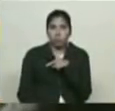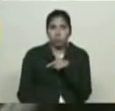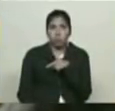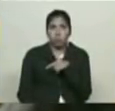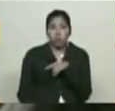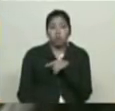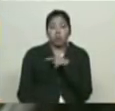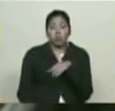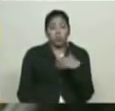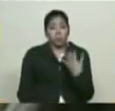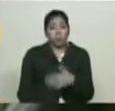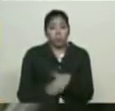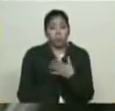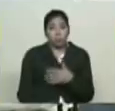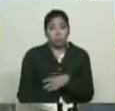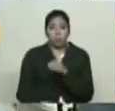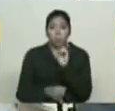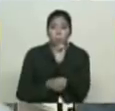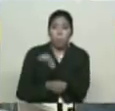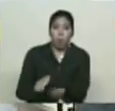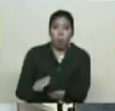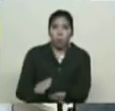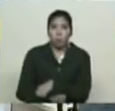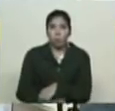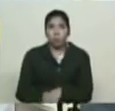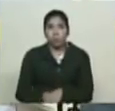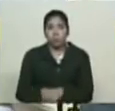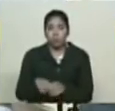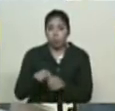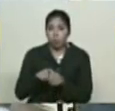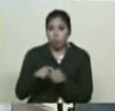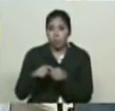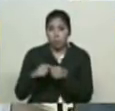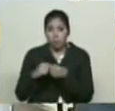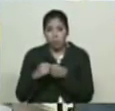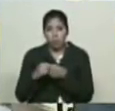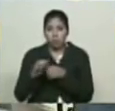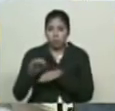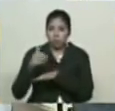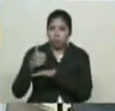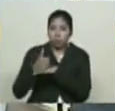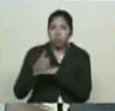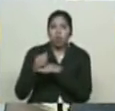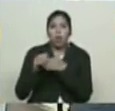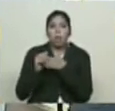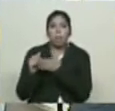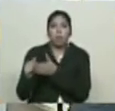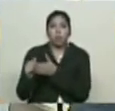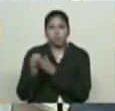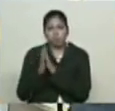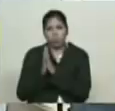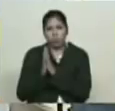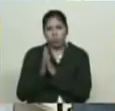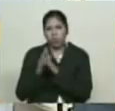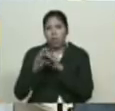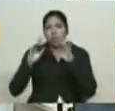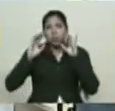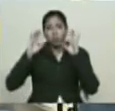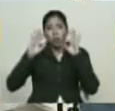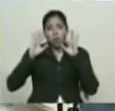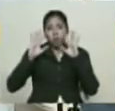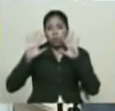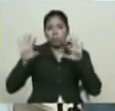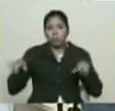prepotentes y derrotados miembros de la cúpula de la MUD que se bajen de esa nube. En